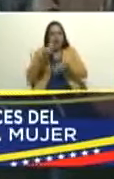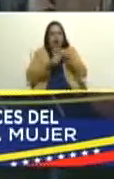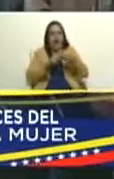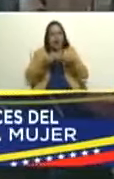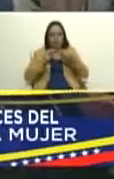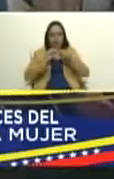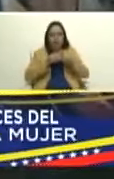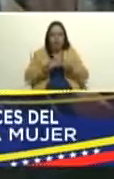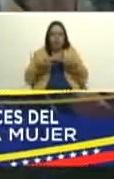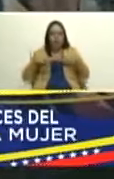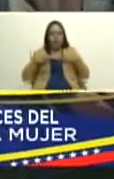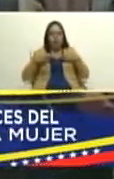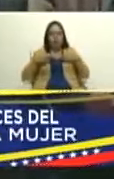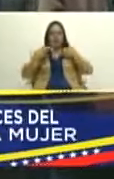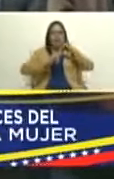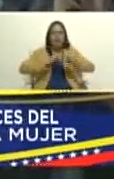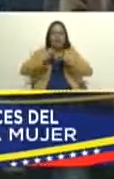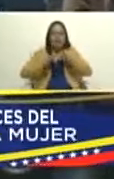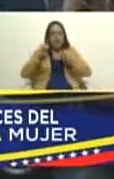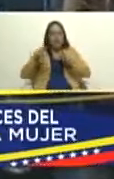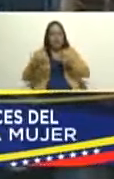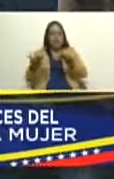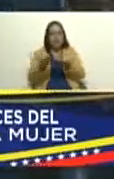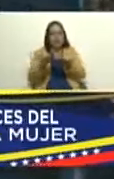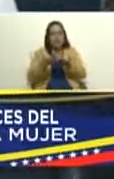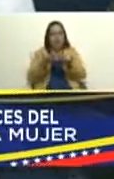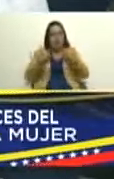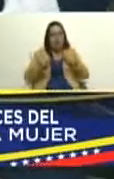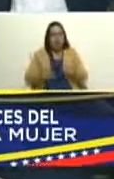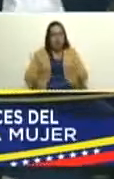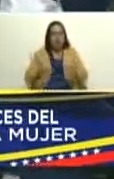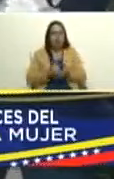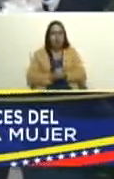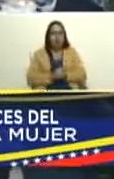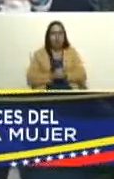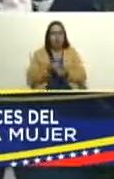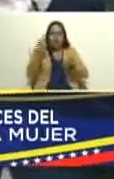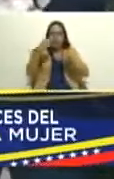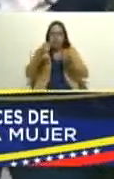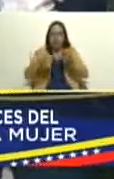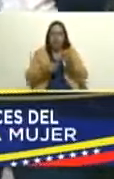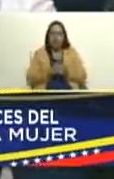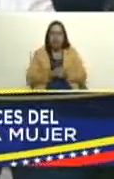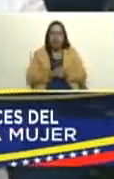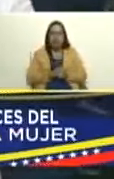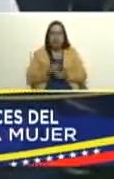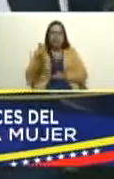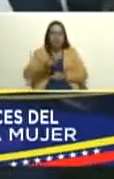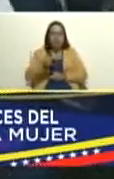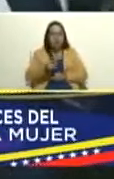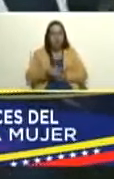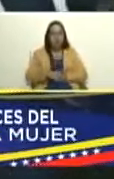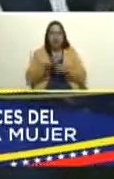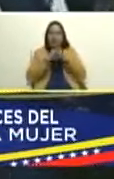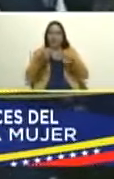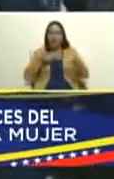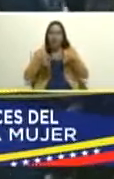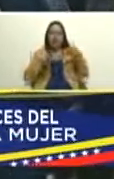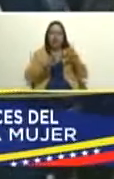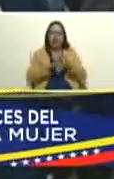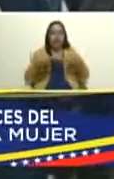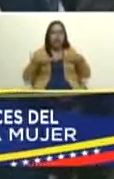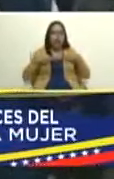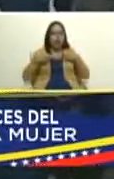ropa uniforme y todo este tipo de, todo lo que tenga que ver con